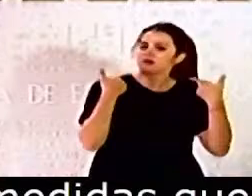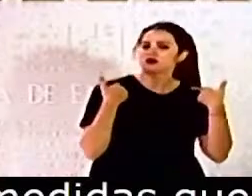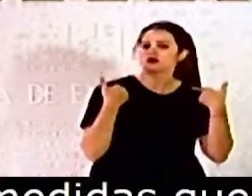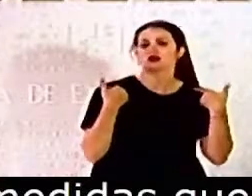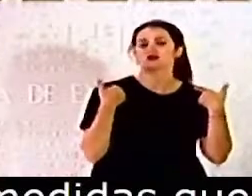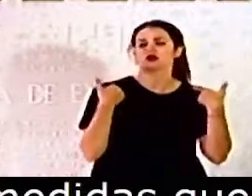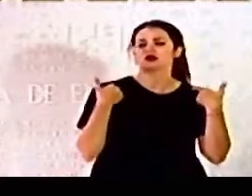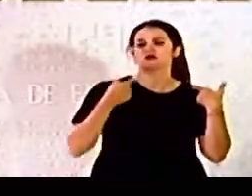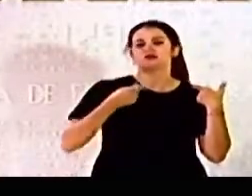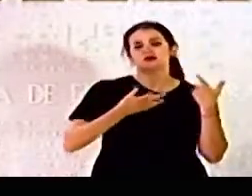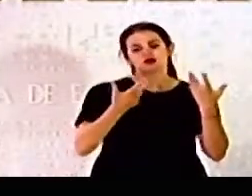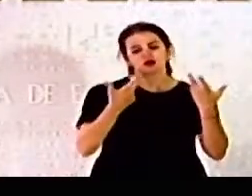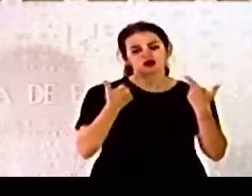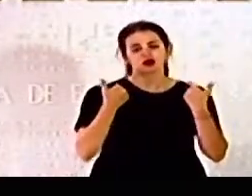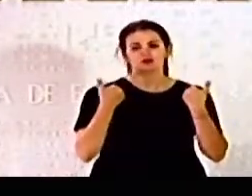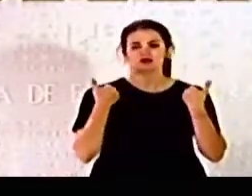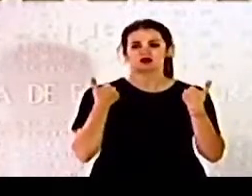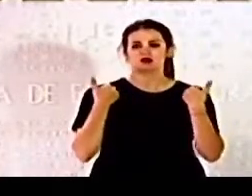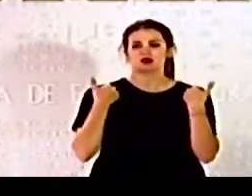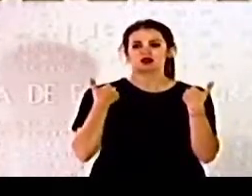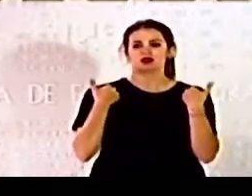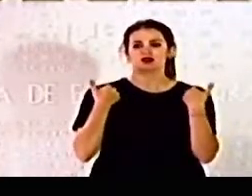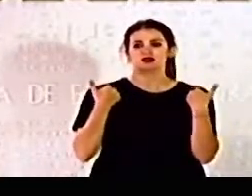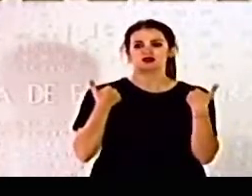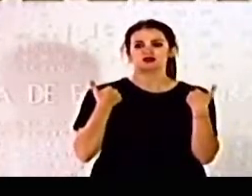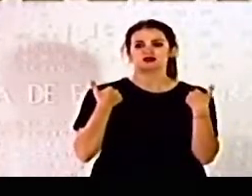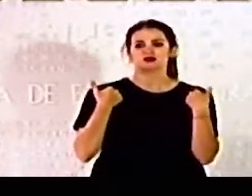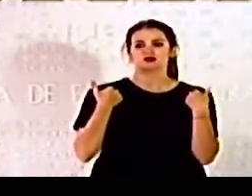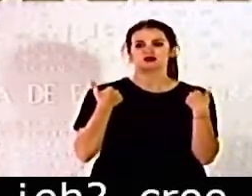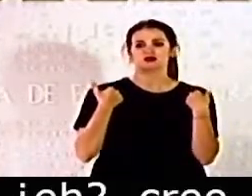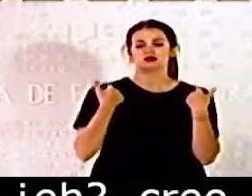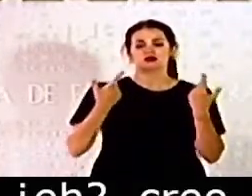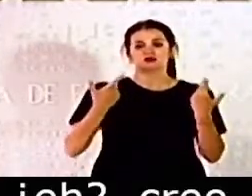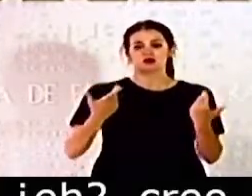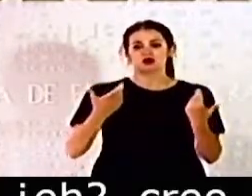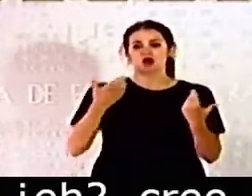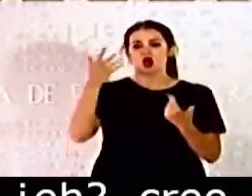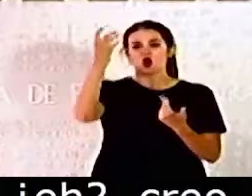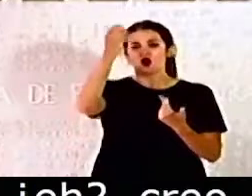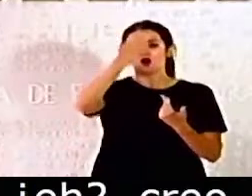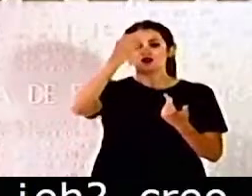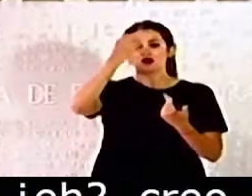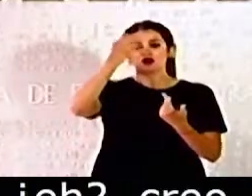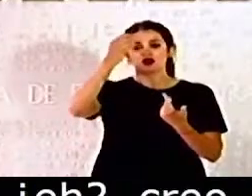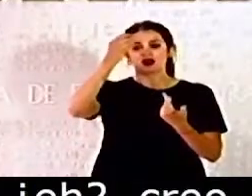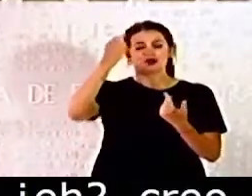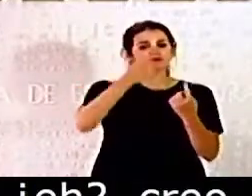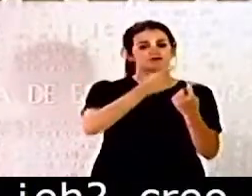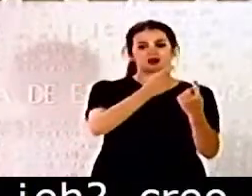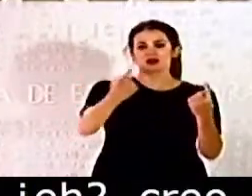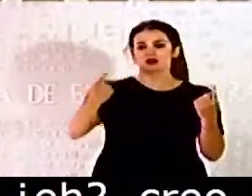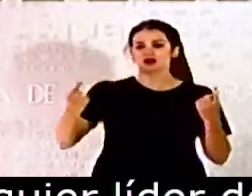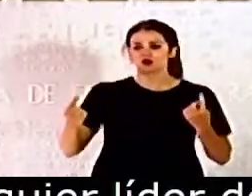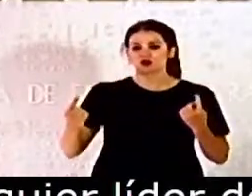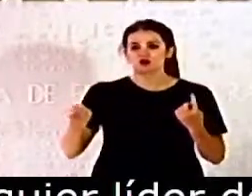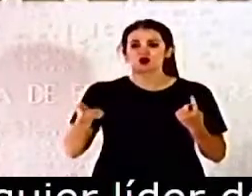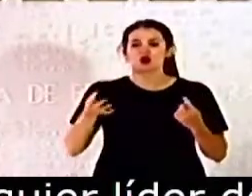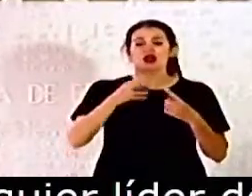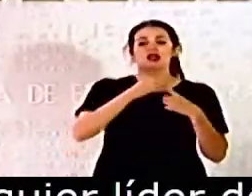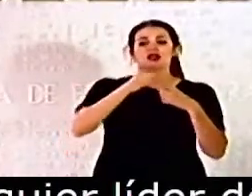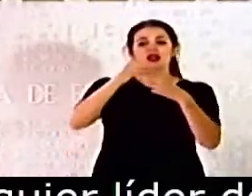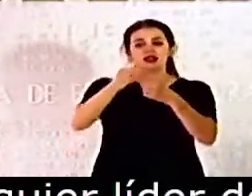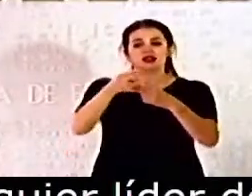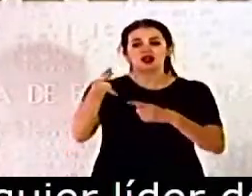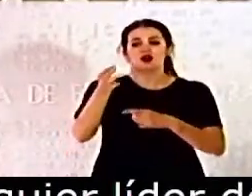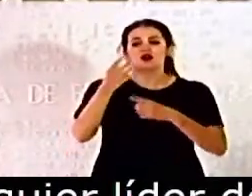Creo que es un gesto de responsabilidad que cualquier líder de opinión, cualquier representante